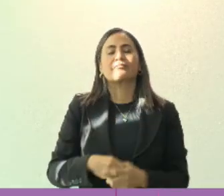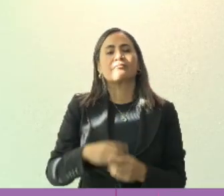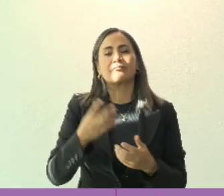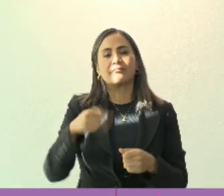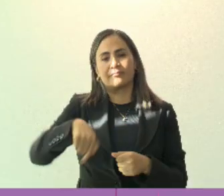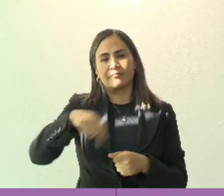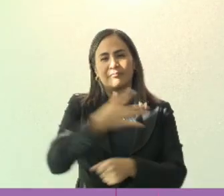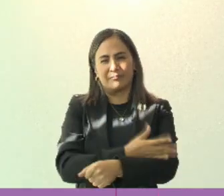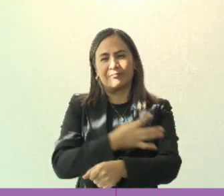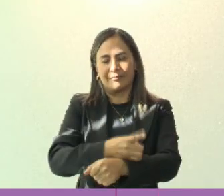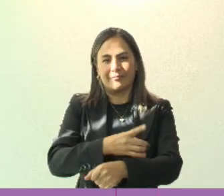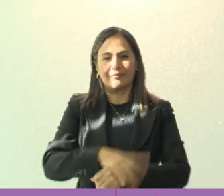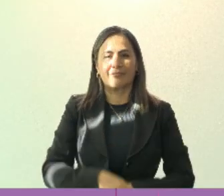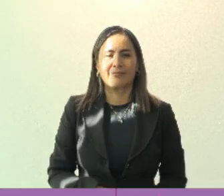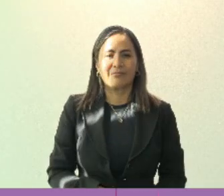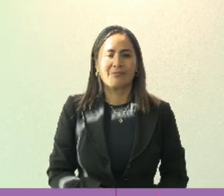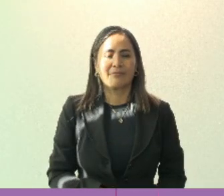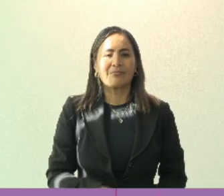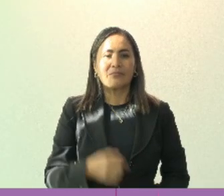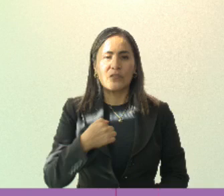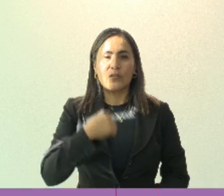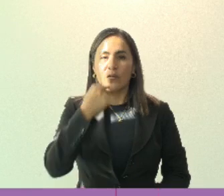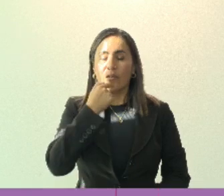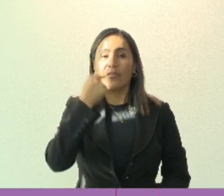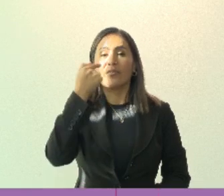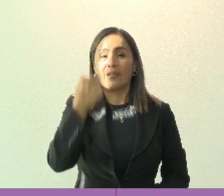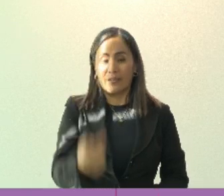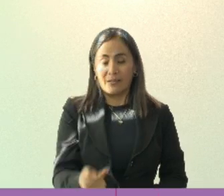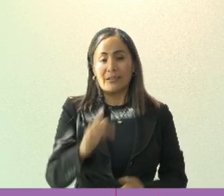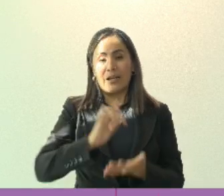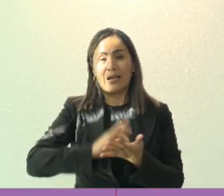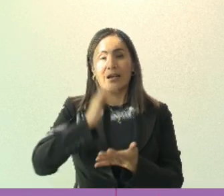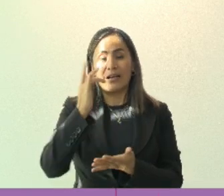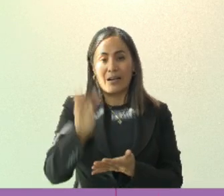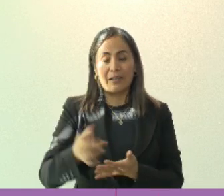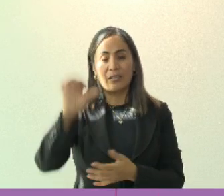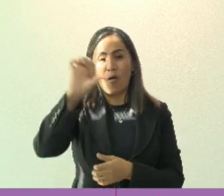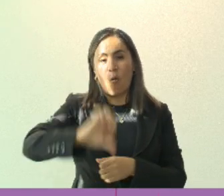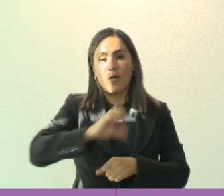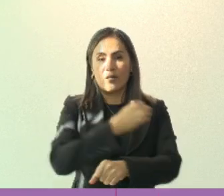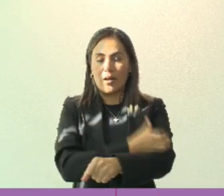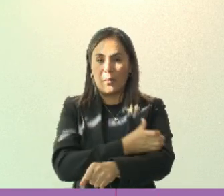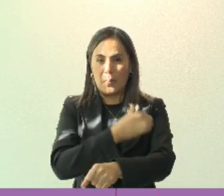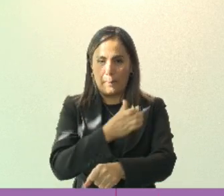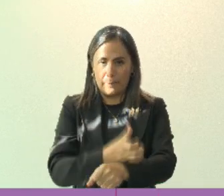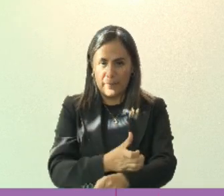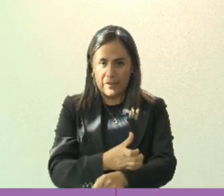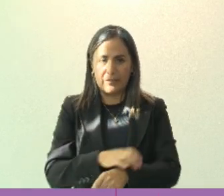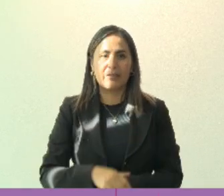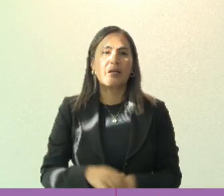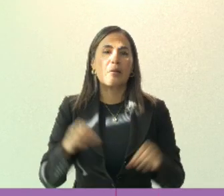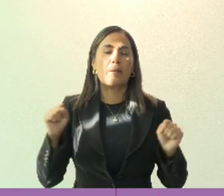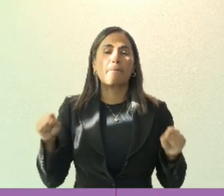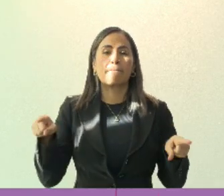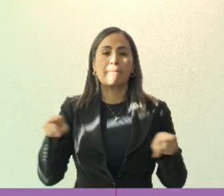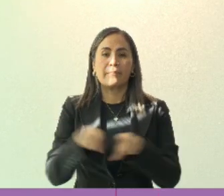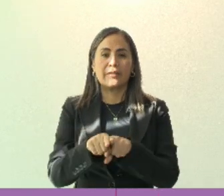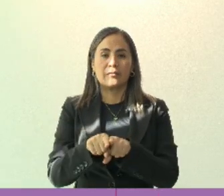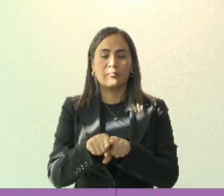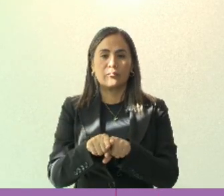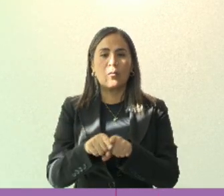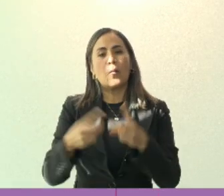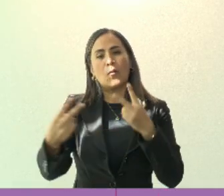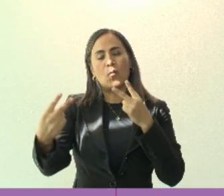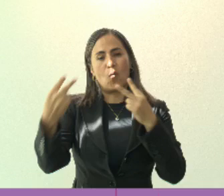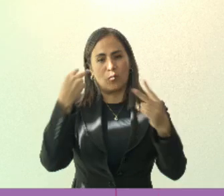Transparencia, pues quiero agradecer a quienes nos acompañan esta tarde y a quienes aún también nos